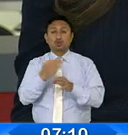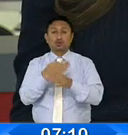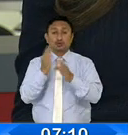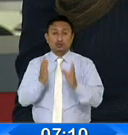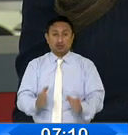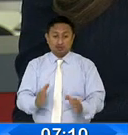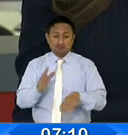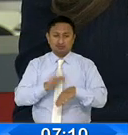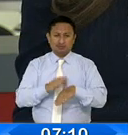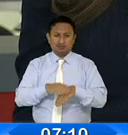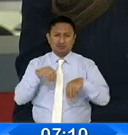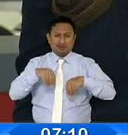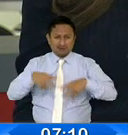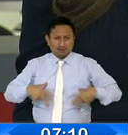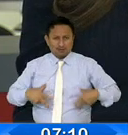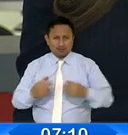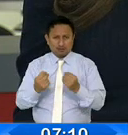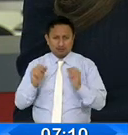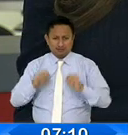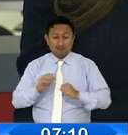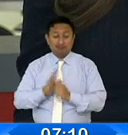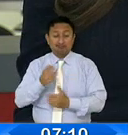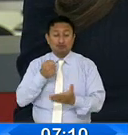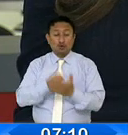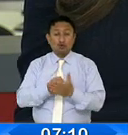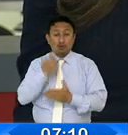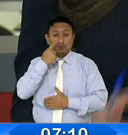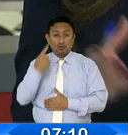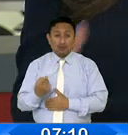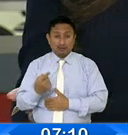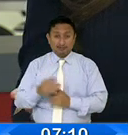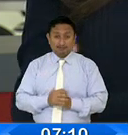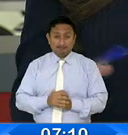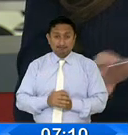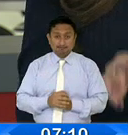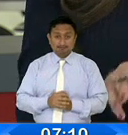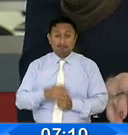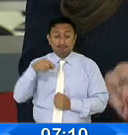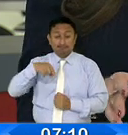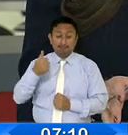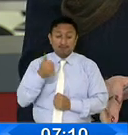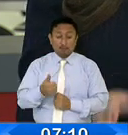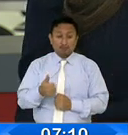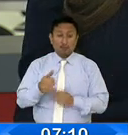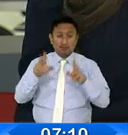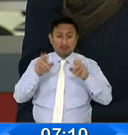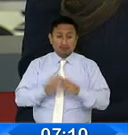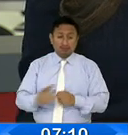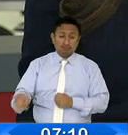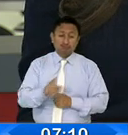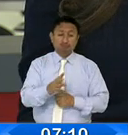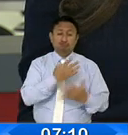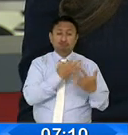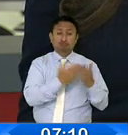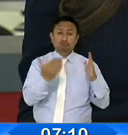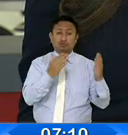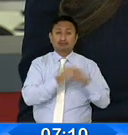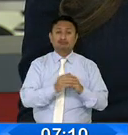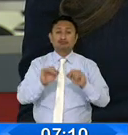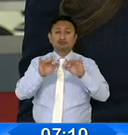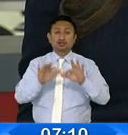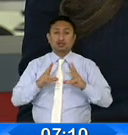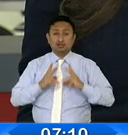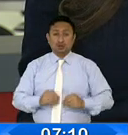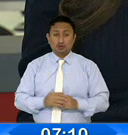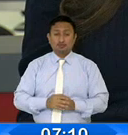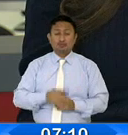en la compra de pruebas COVID-19 del municipio de Quito. Además, por este mismo caso se dictó prisión preventiva para la secretaria de Salud, Jimena A.,